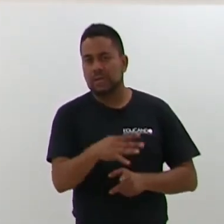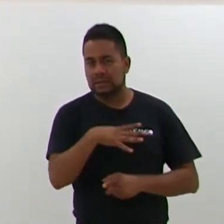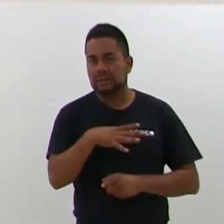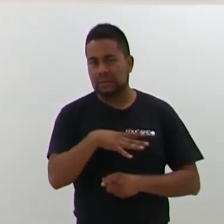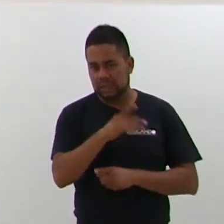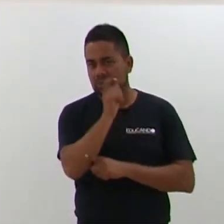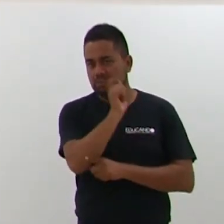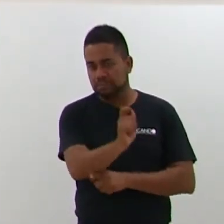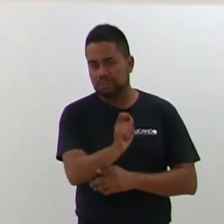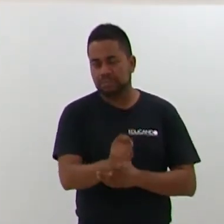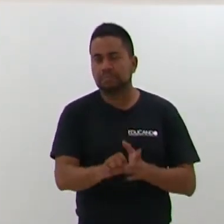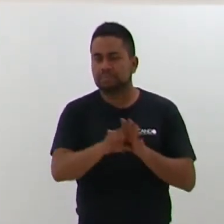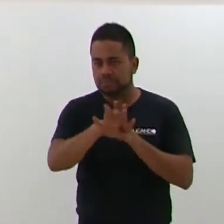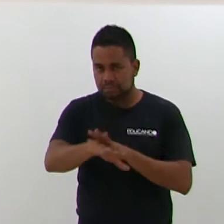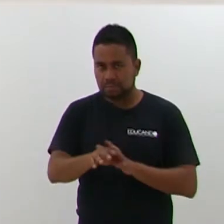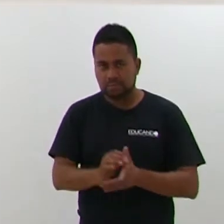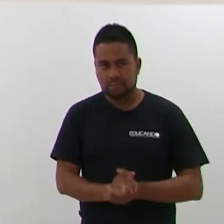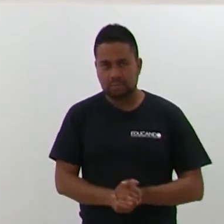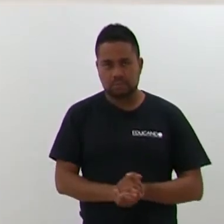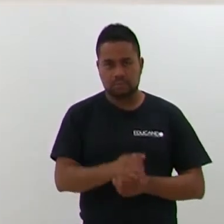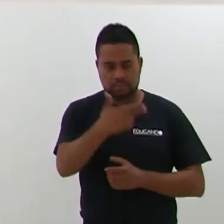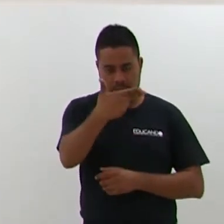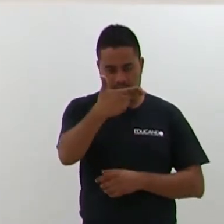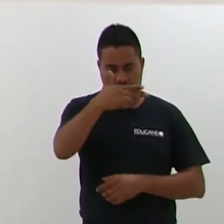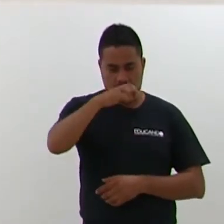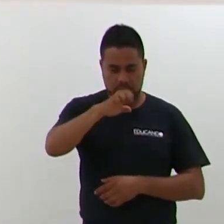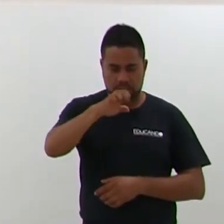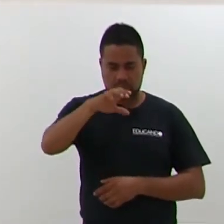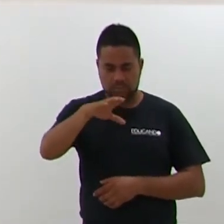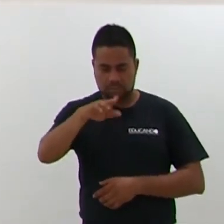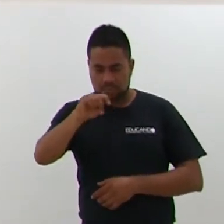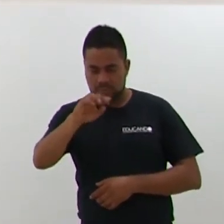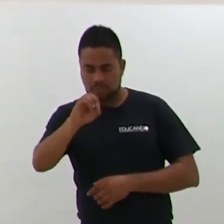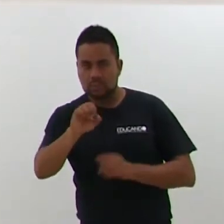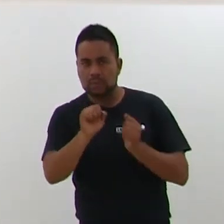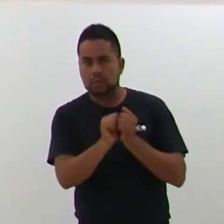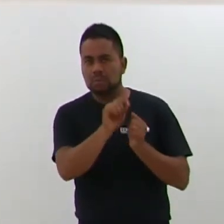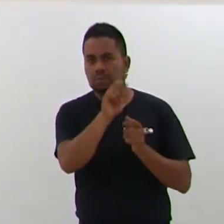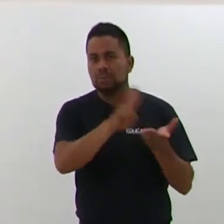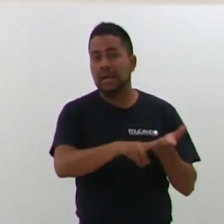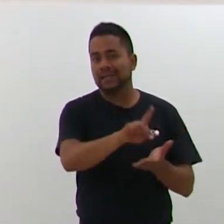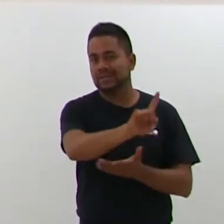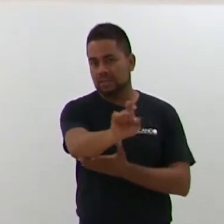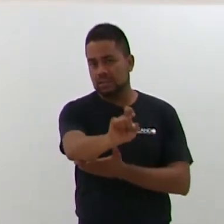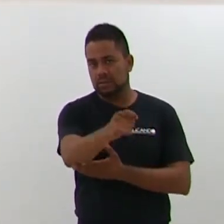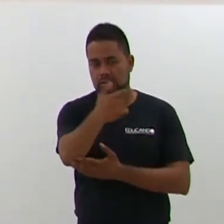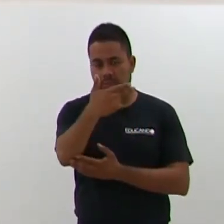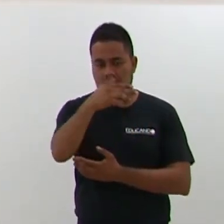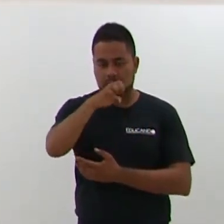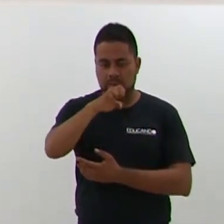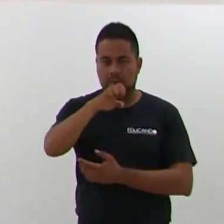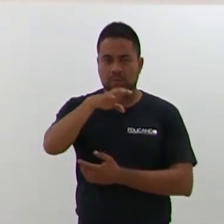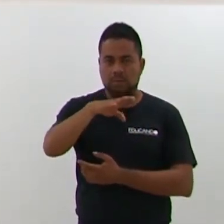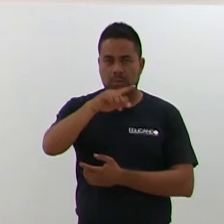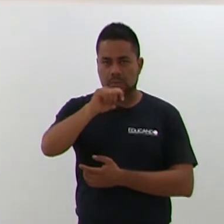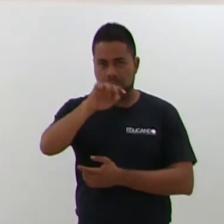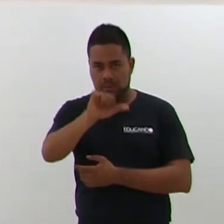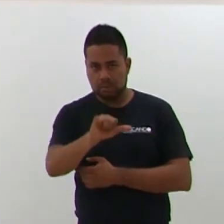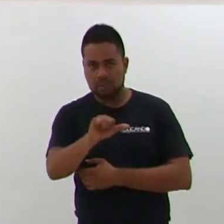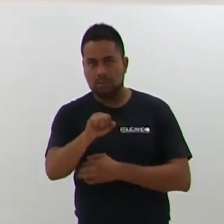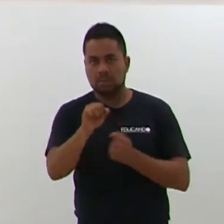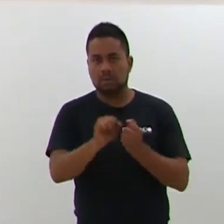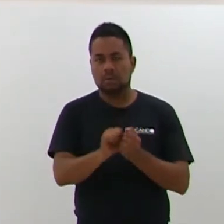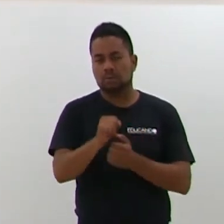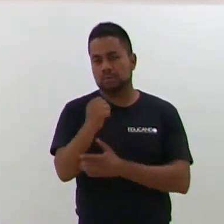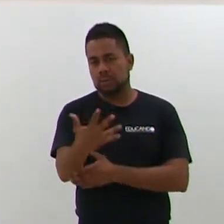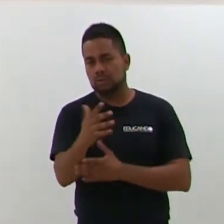significan algo. Por ejemplo, ecto tiene que ver con 100, hepta tiene que ver con